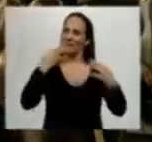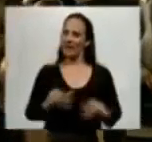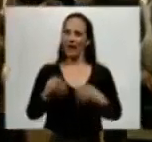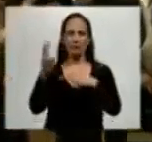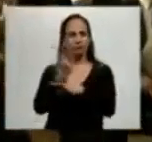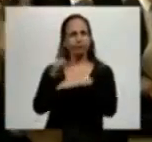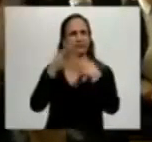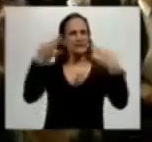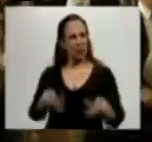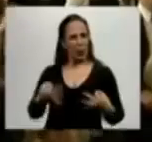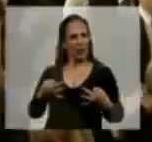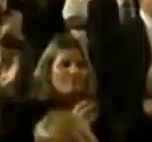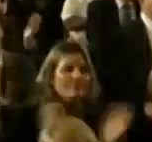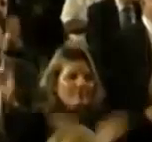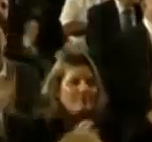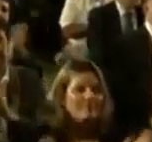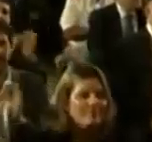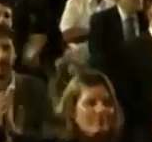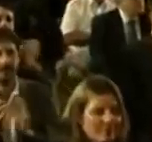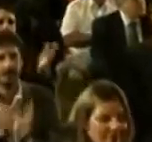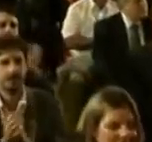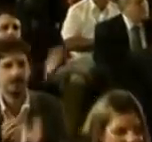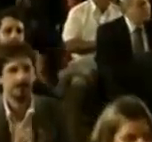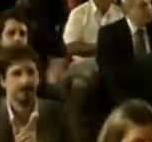mayor certidumbre.